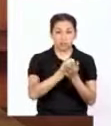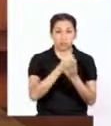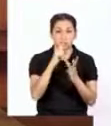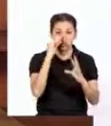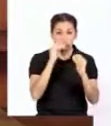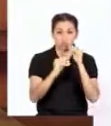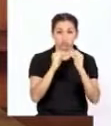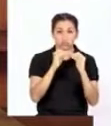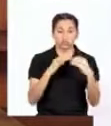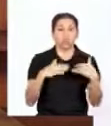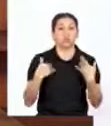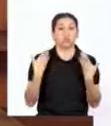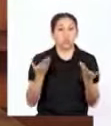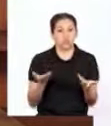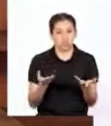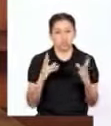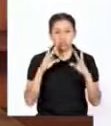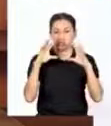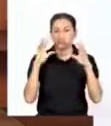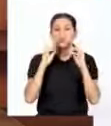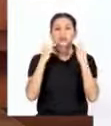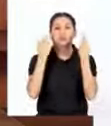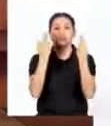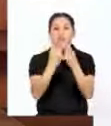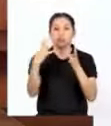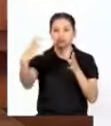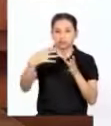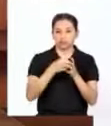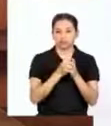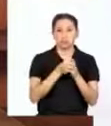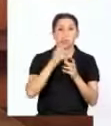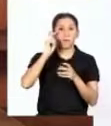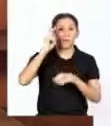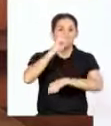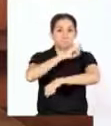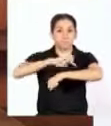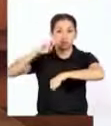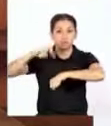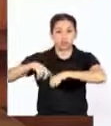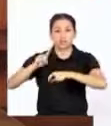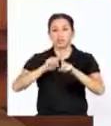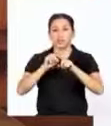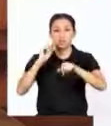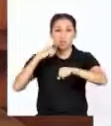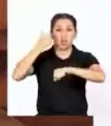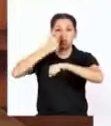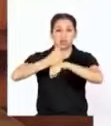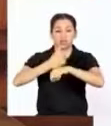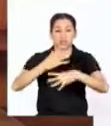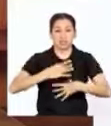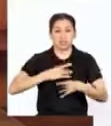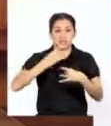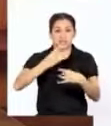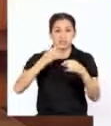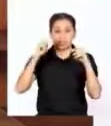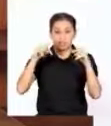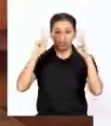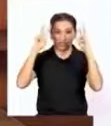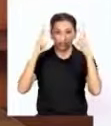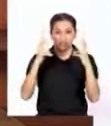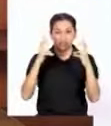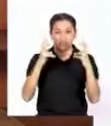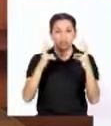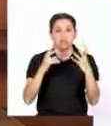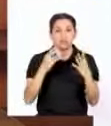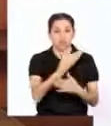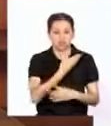posibles soluciones creativas, es posible reunirnos con profesionales o incluso autoridades que estén interesadas en el